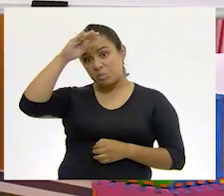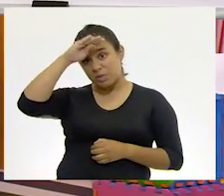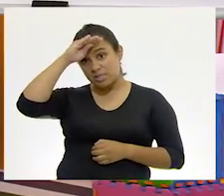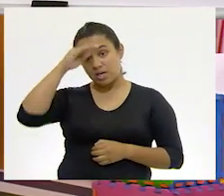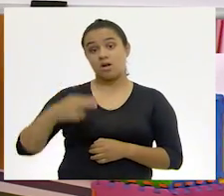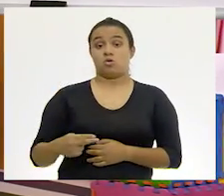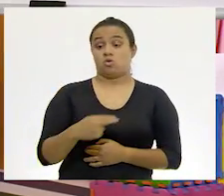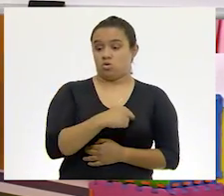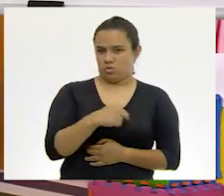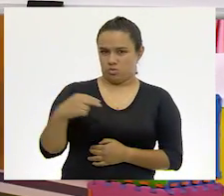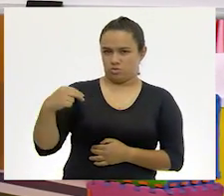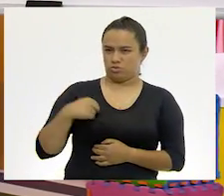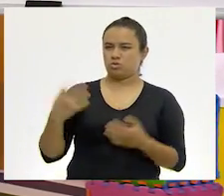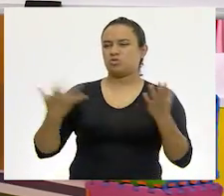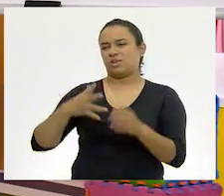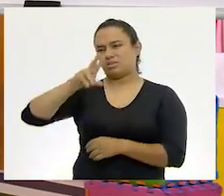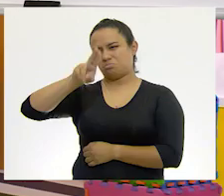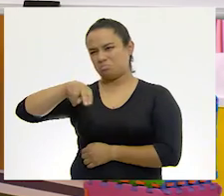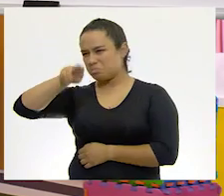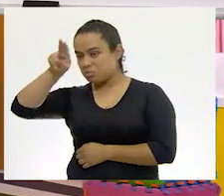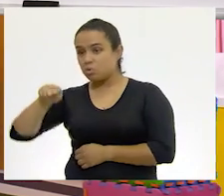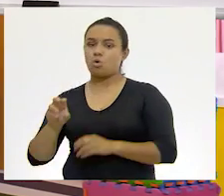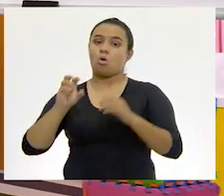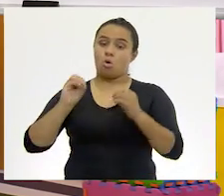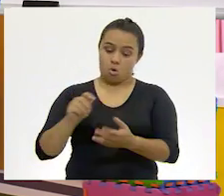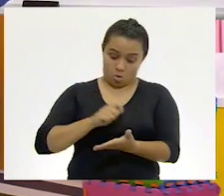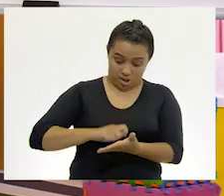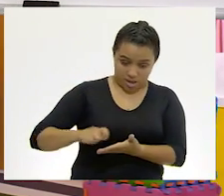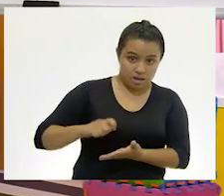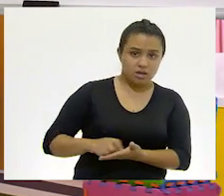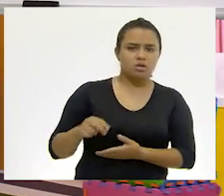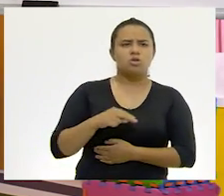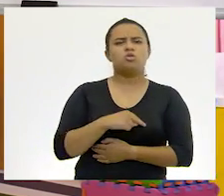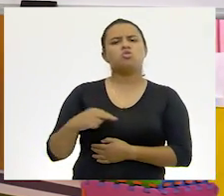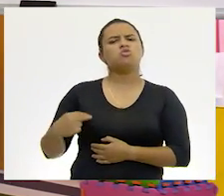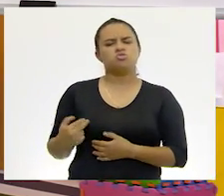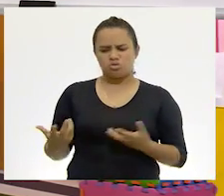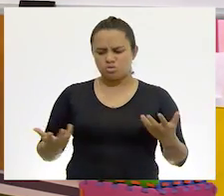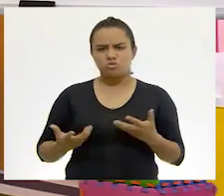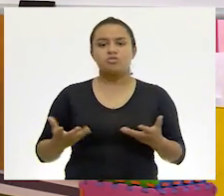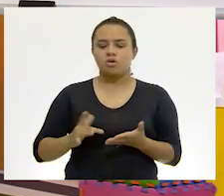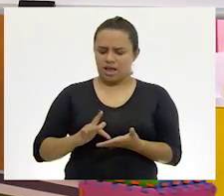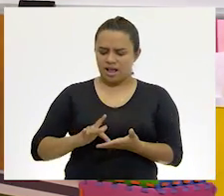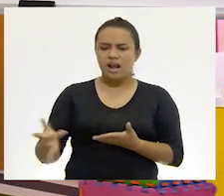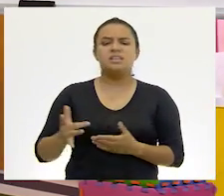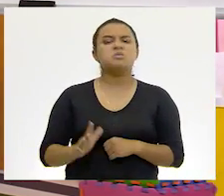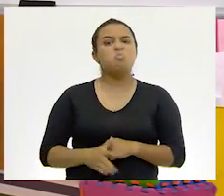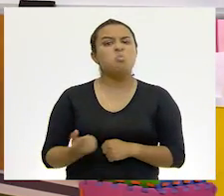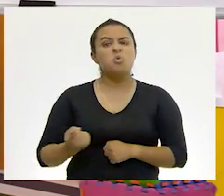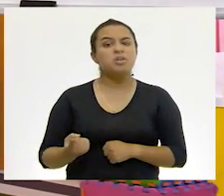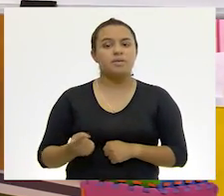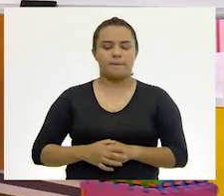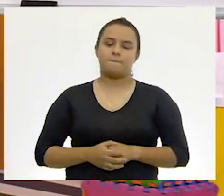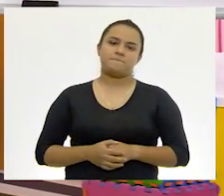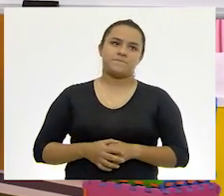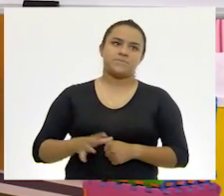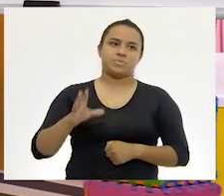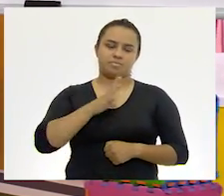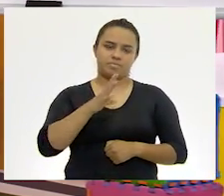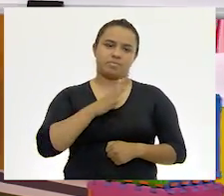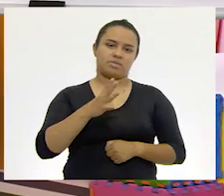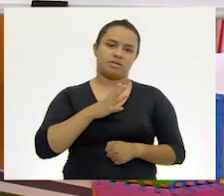que nosotros cuando pintamos o escribimos, lo hacemos gracias a que tenemos